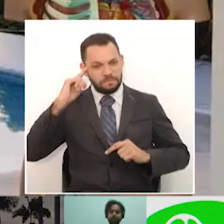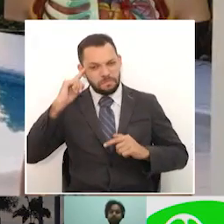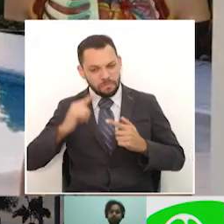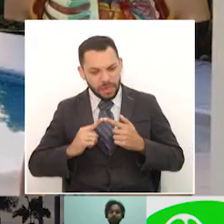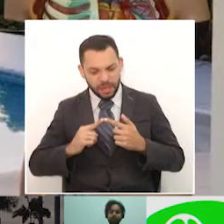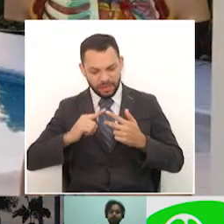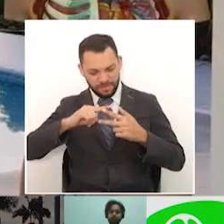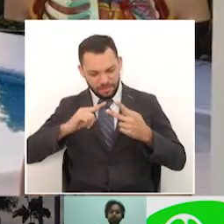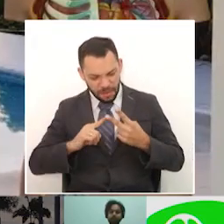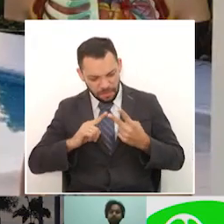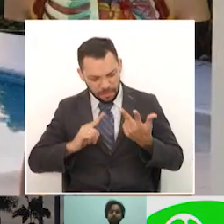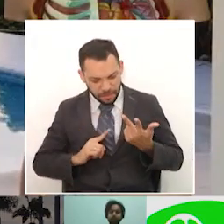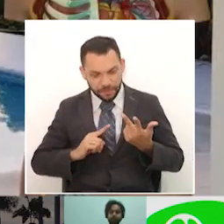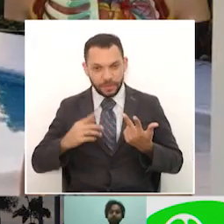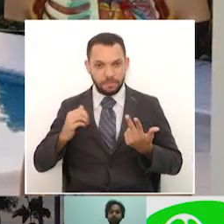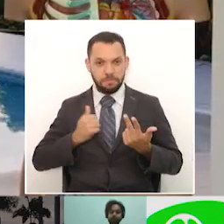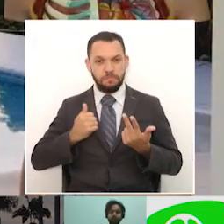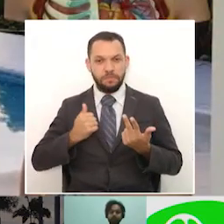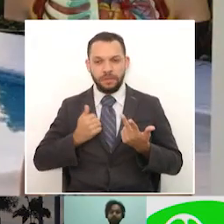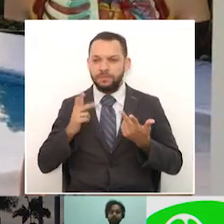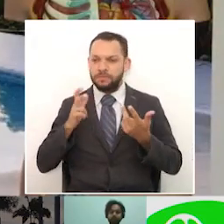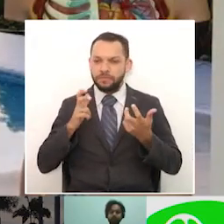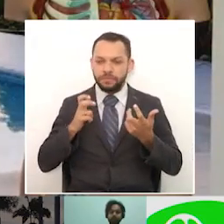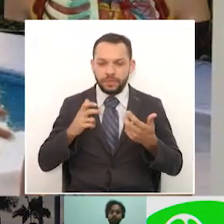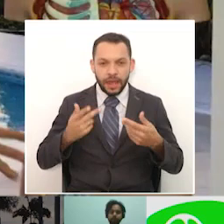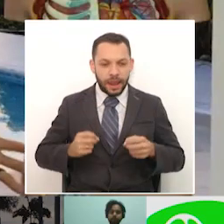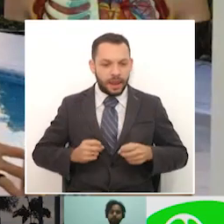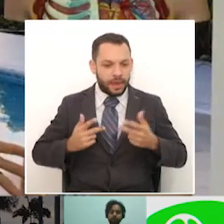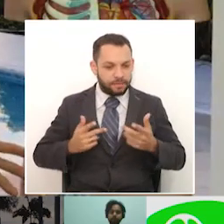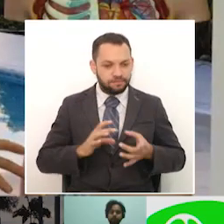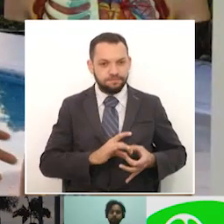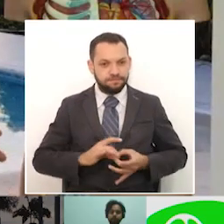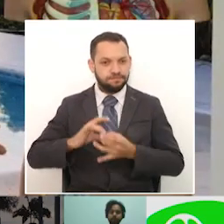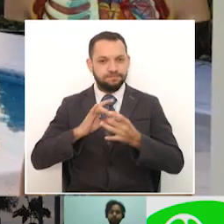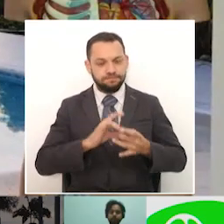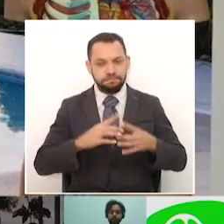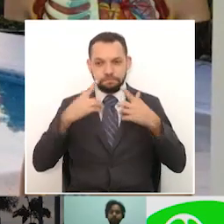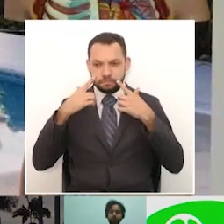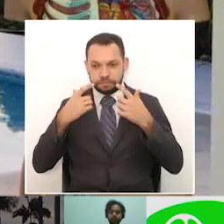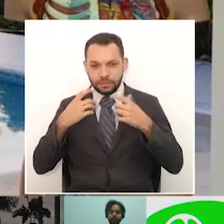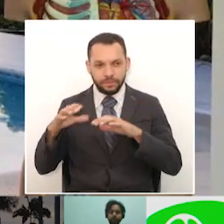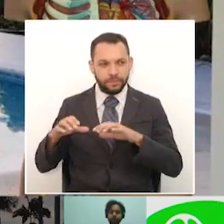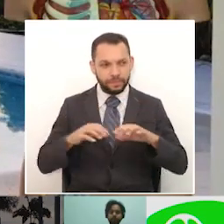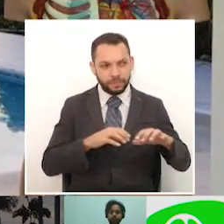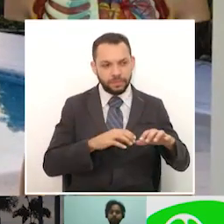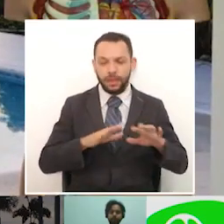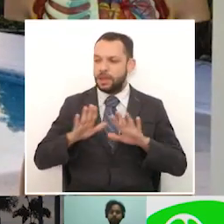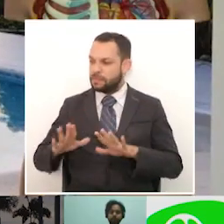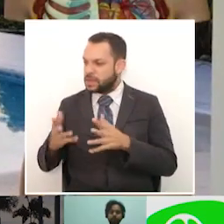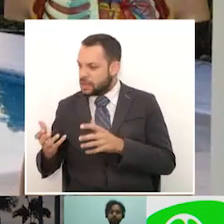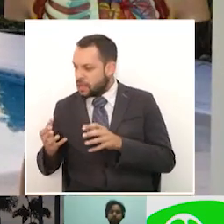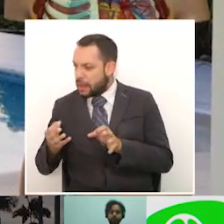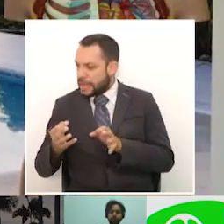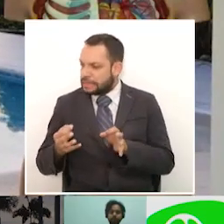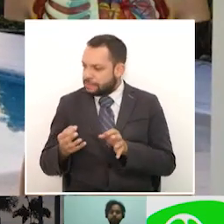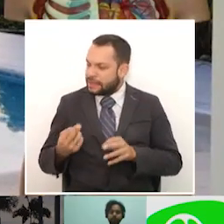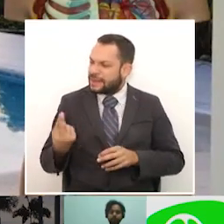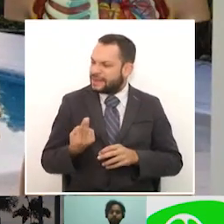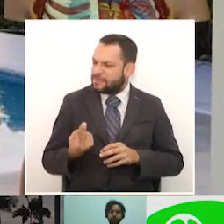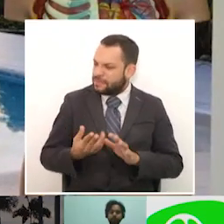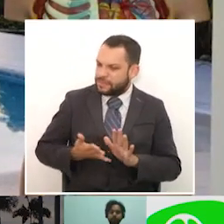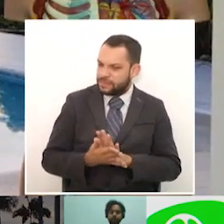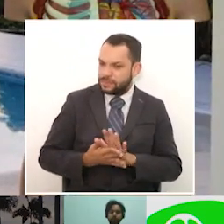esto, y en donde podemos encontrar realmente armonía. Me encantaría, padre, que antes de ir a este corte tú nos expliques rápidamente qué es esto